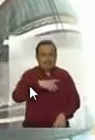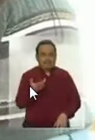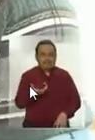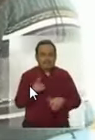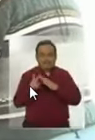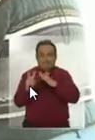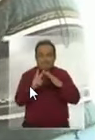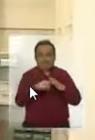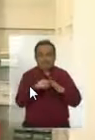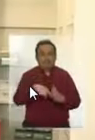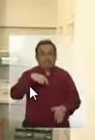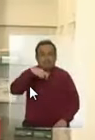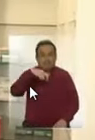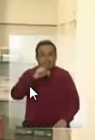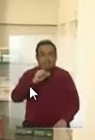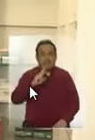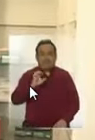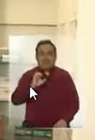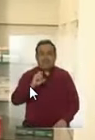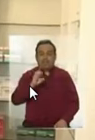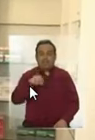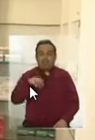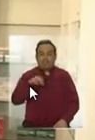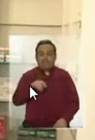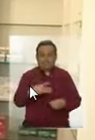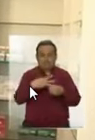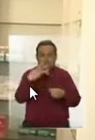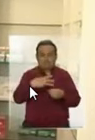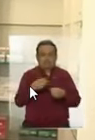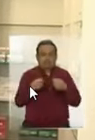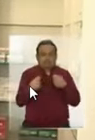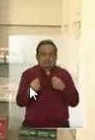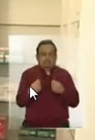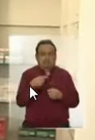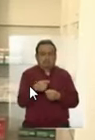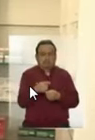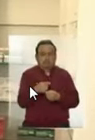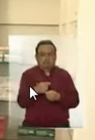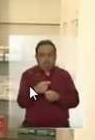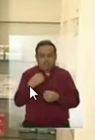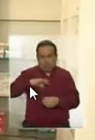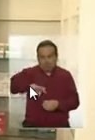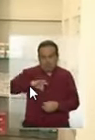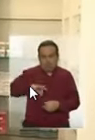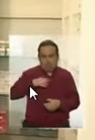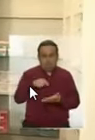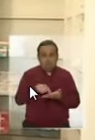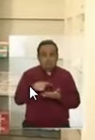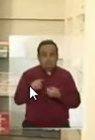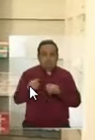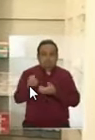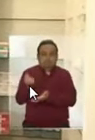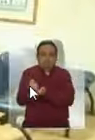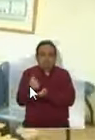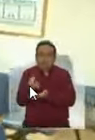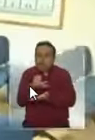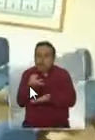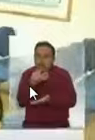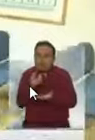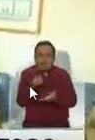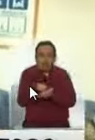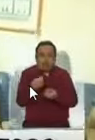vecinos de la comuna de Paredones, especialmente los adultos mayores, que gastan gran parte de su jubilación, de su pensión, en la compra de remedios. A